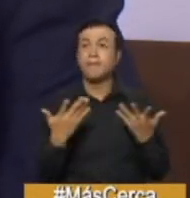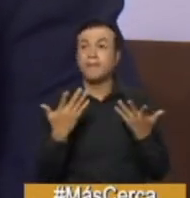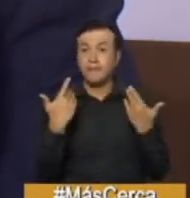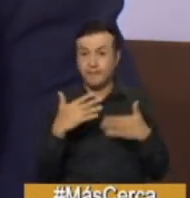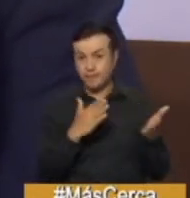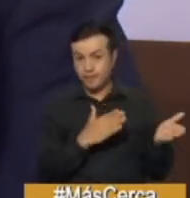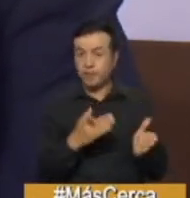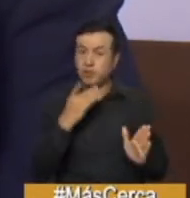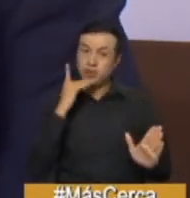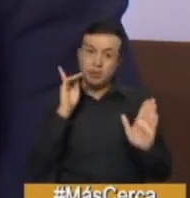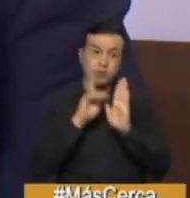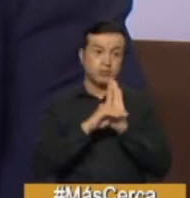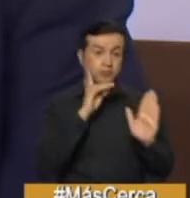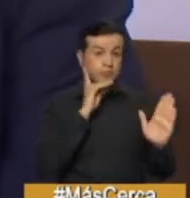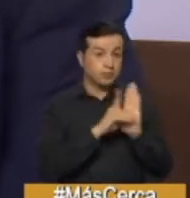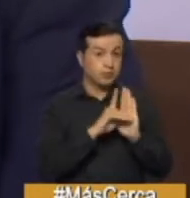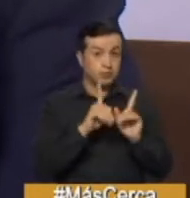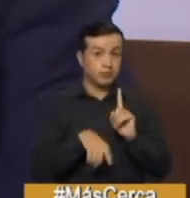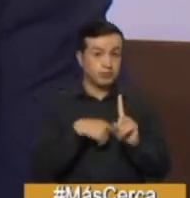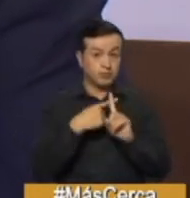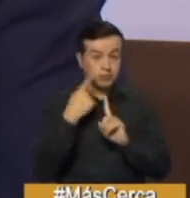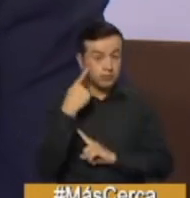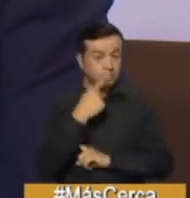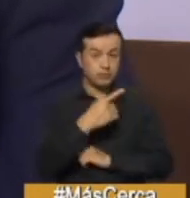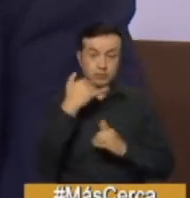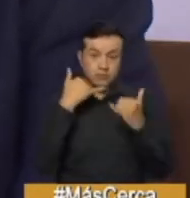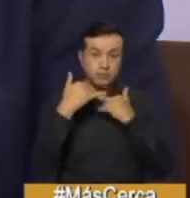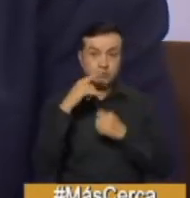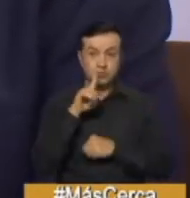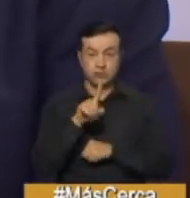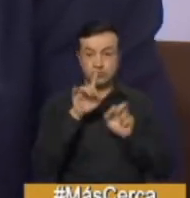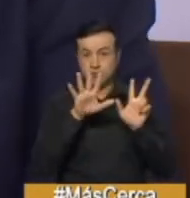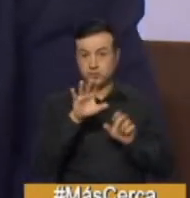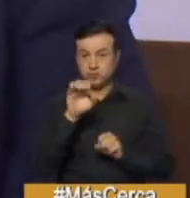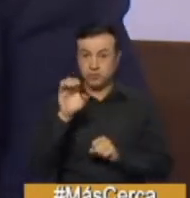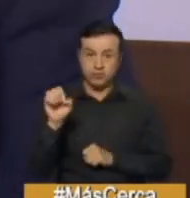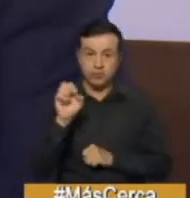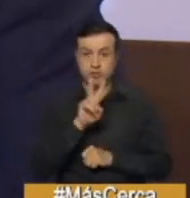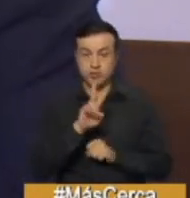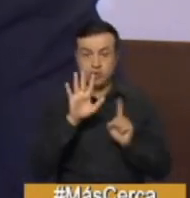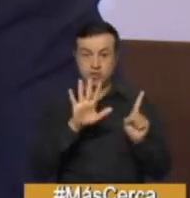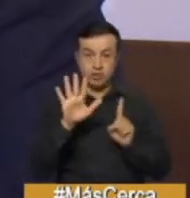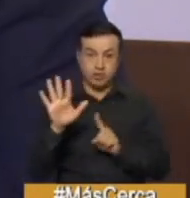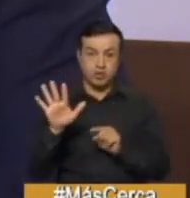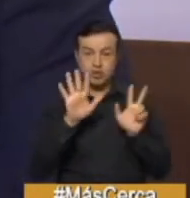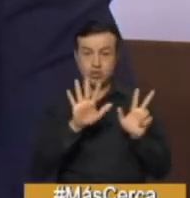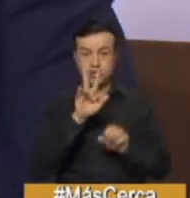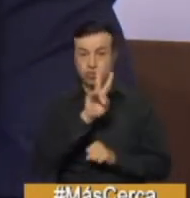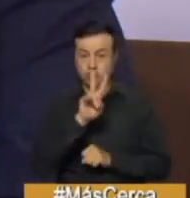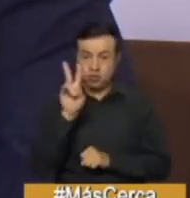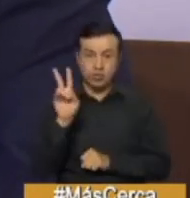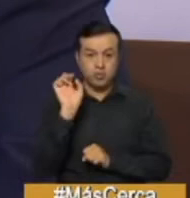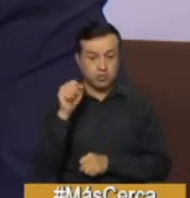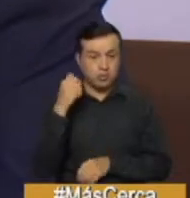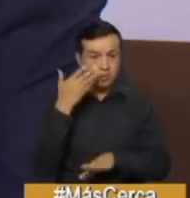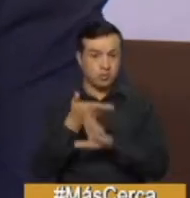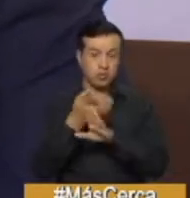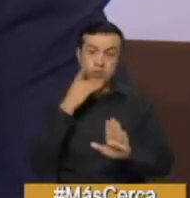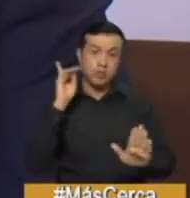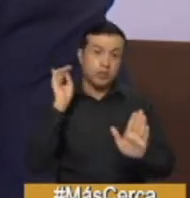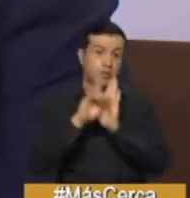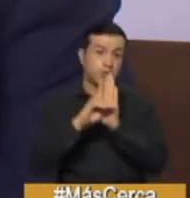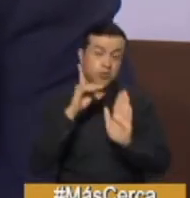portal de denuncias y finalmente también atrás de la línea telefónica 1 800 26 68 22 donde puede presentar sus denuncias